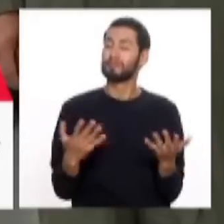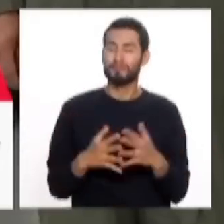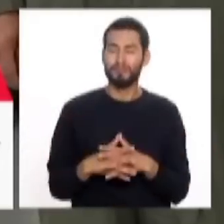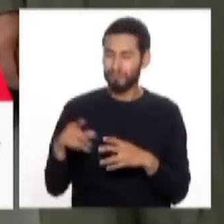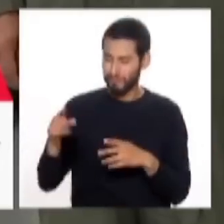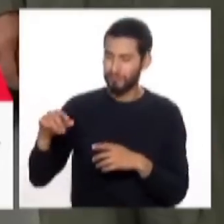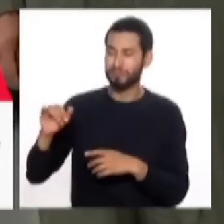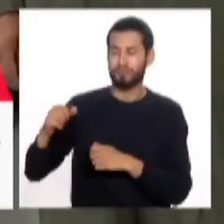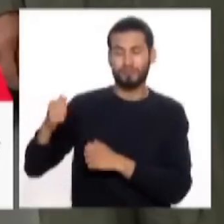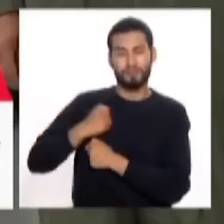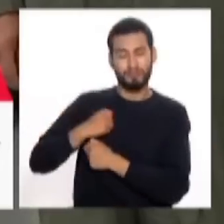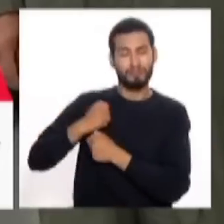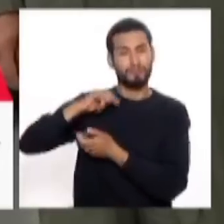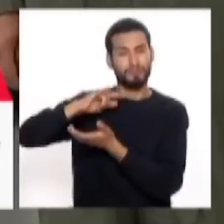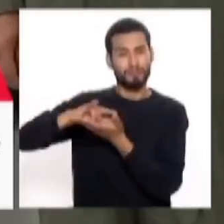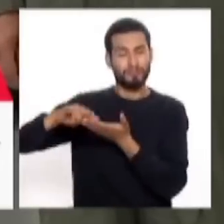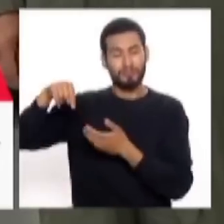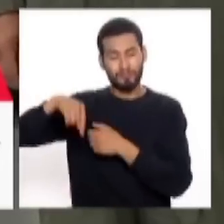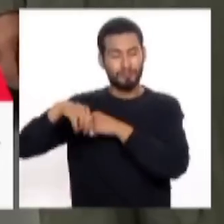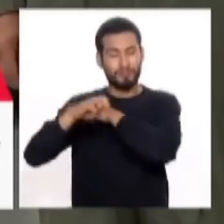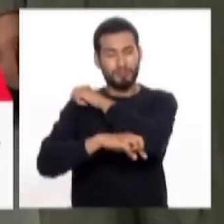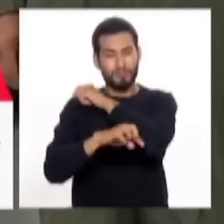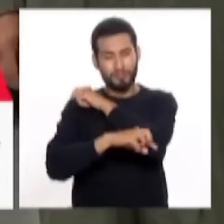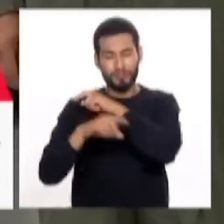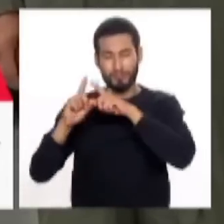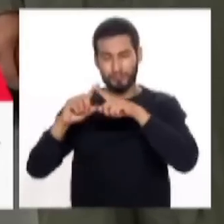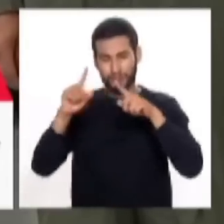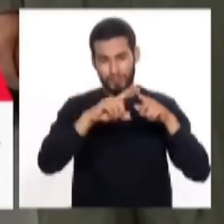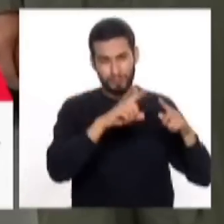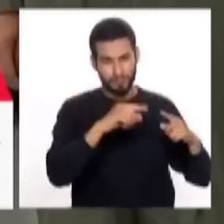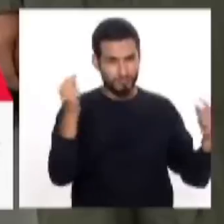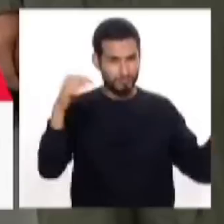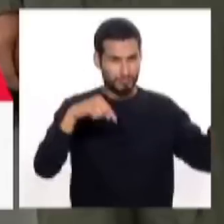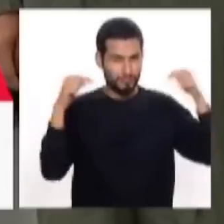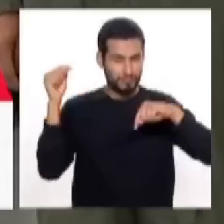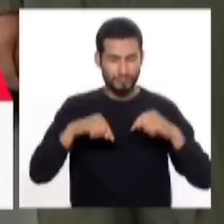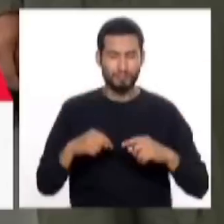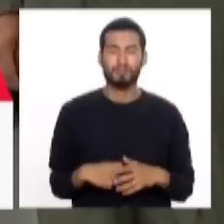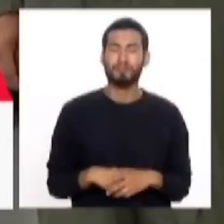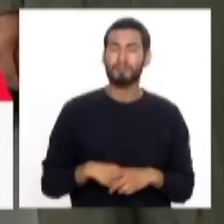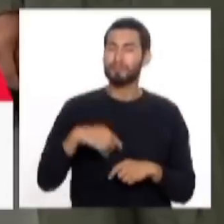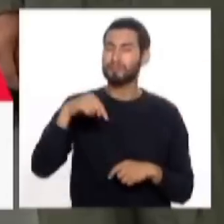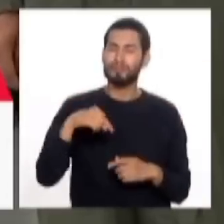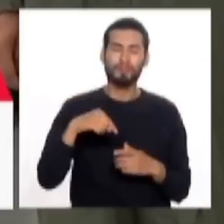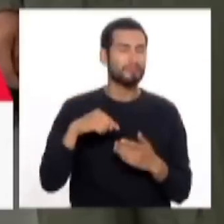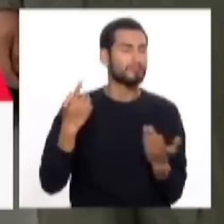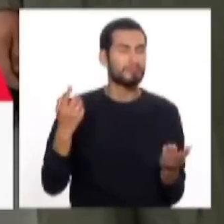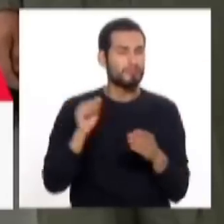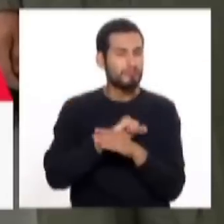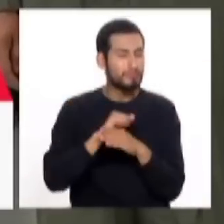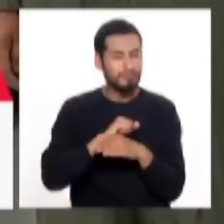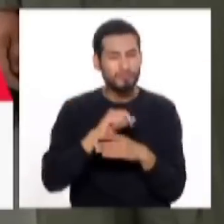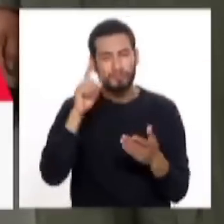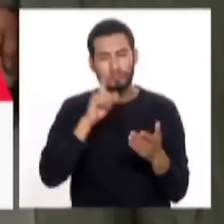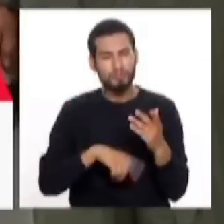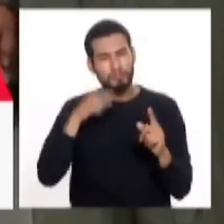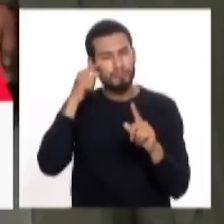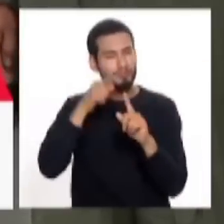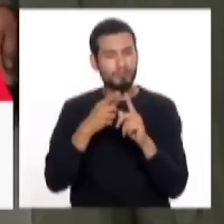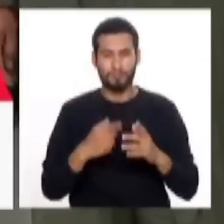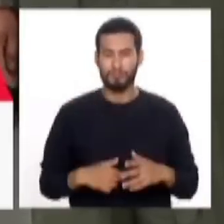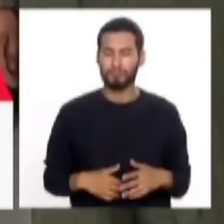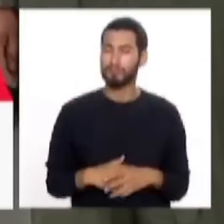las Fuerzas Aéreas de nuestros países. Este ejercicio tiene como objetivo